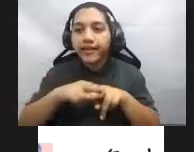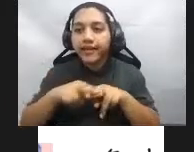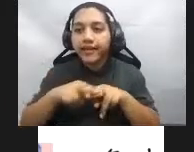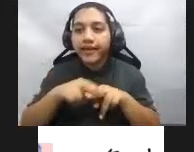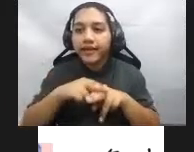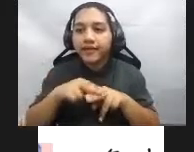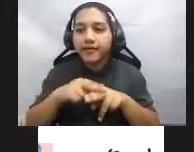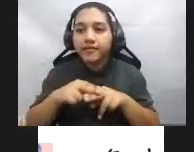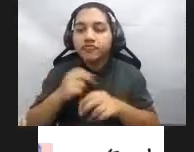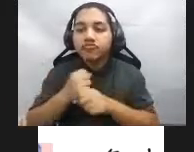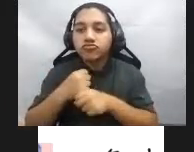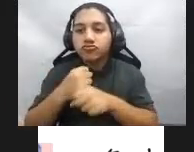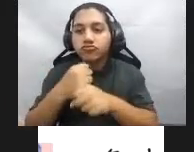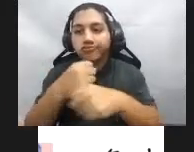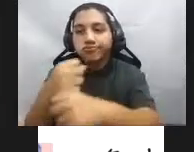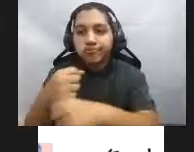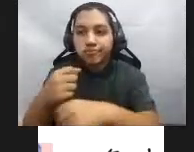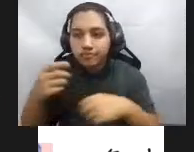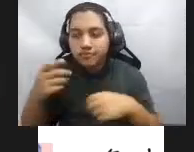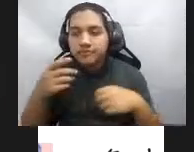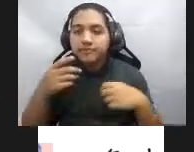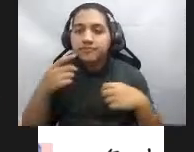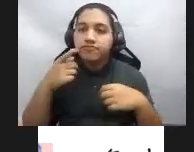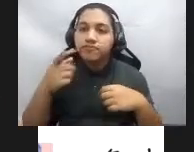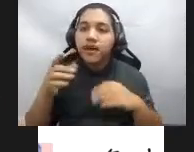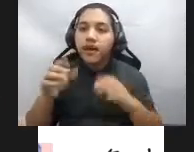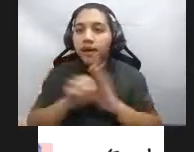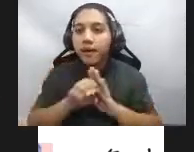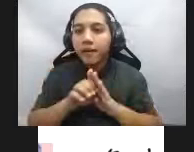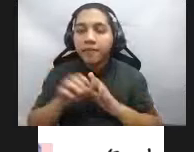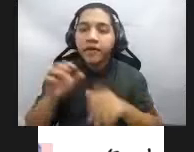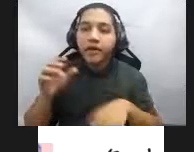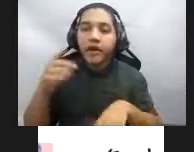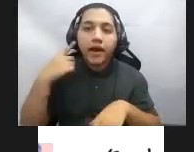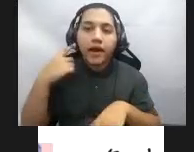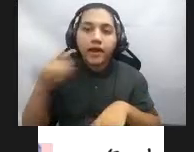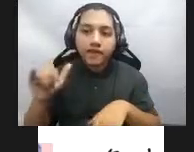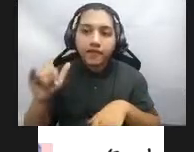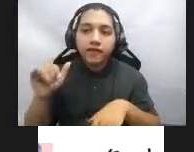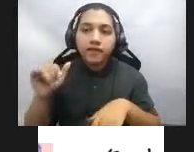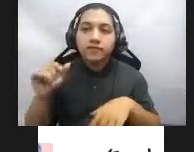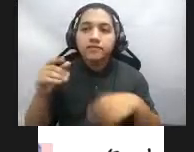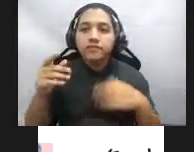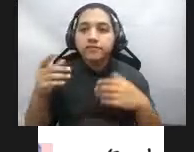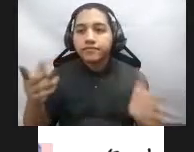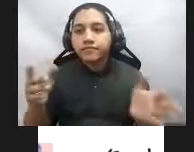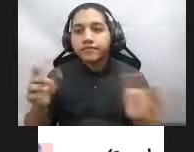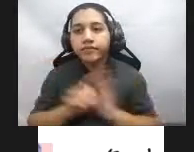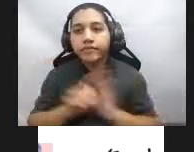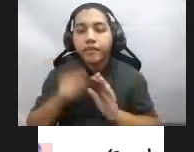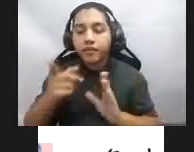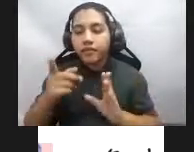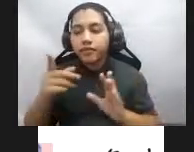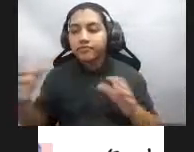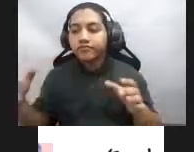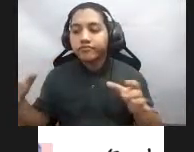ferrocarril transcontinental en California, el ferrocarril que unió al este y oeste de Estados Unidos, el